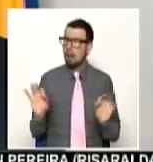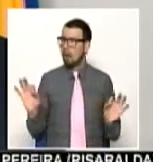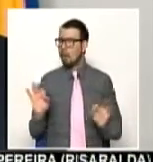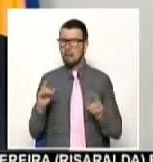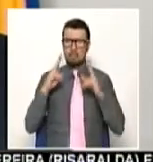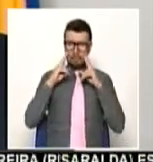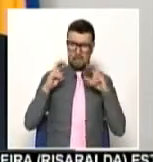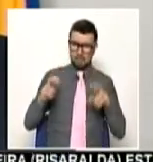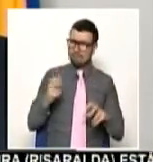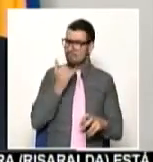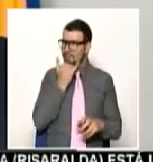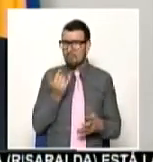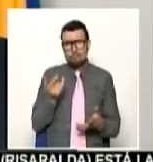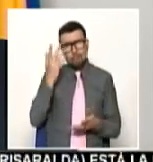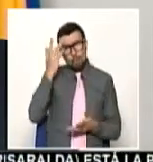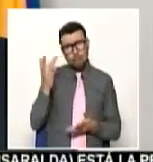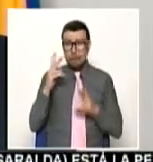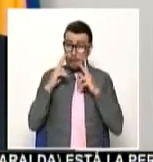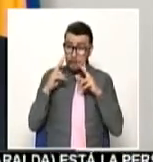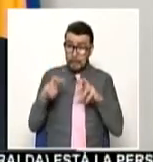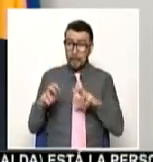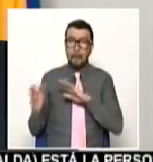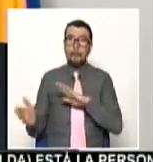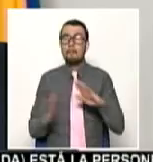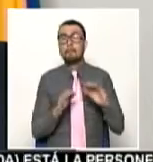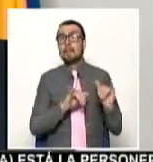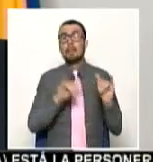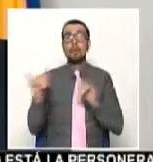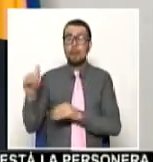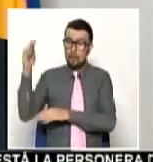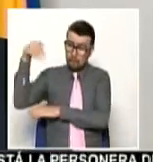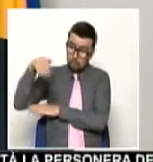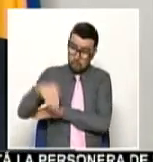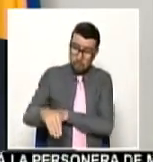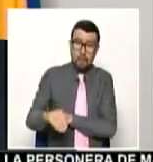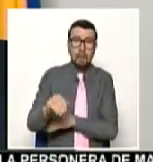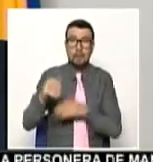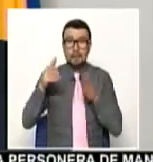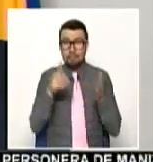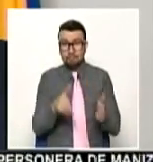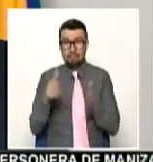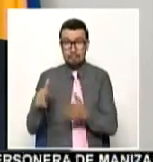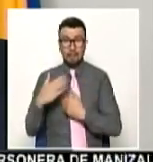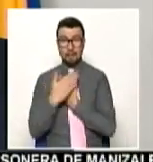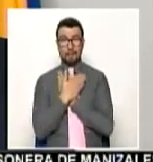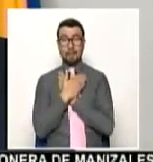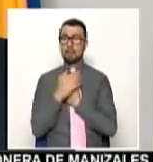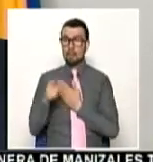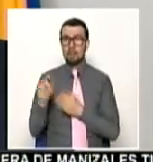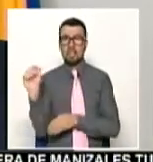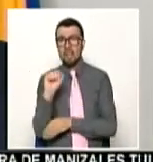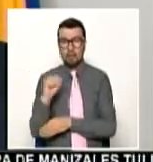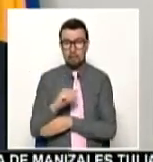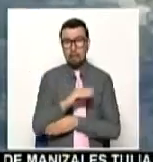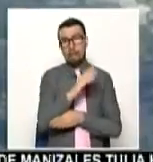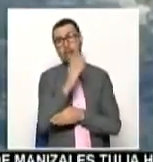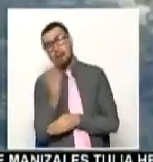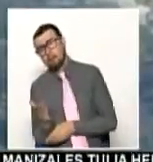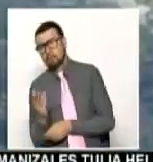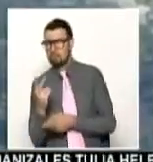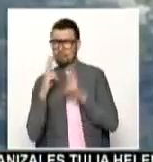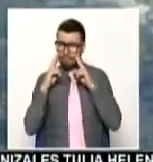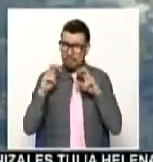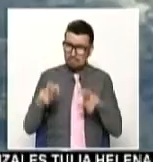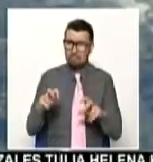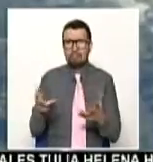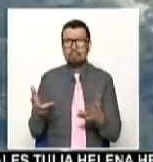investigación el motivo del accidente. Asimismo, bajando el cementerio, otro carro que es un accidente voltea y estamos en investigación.